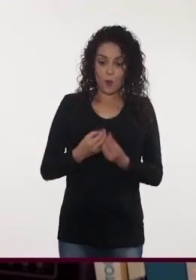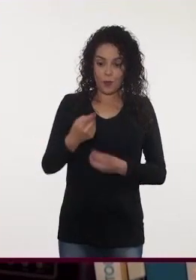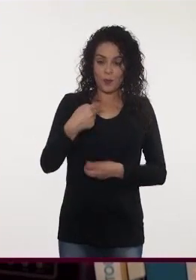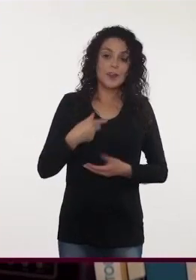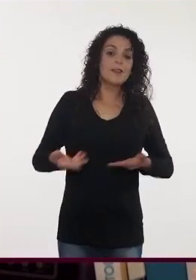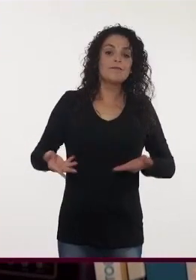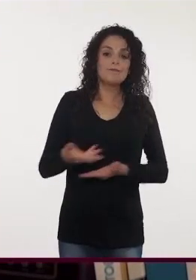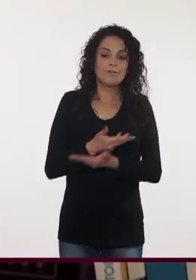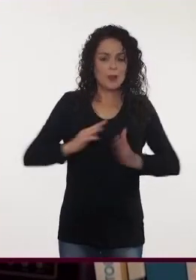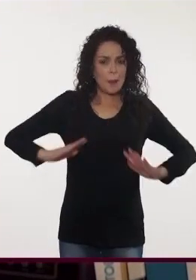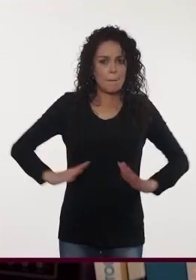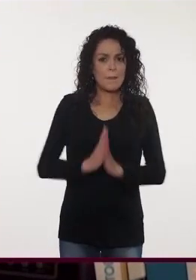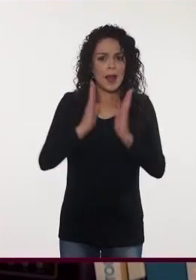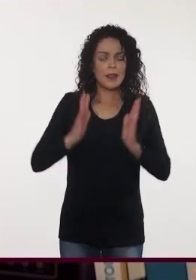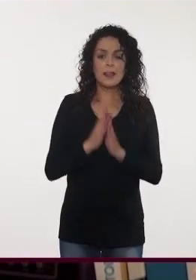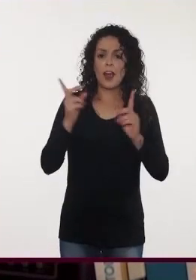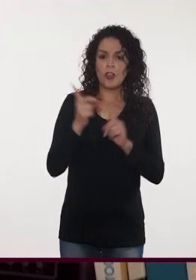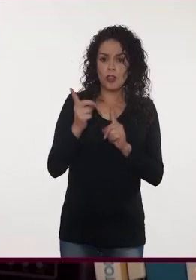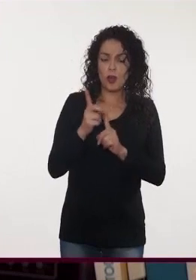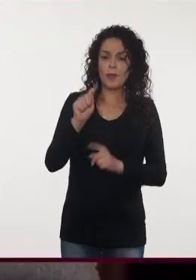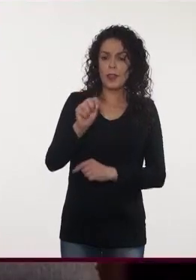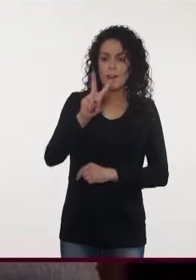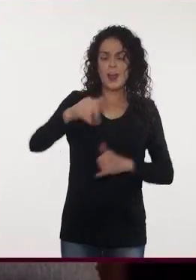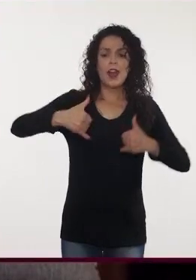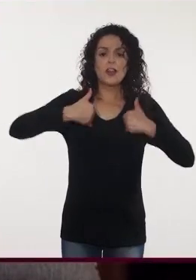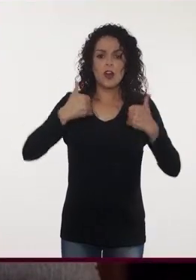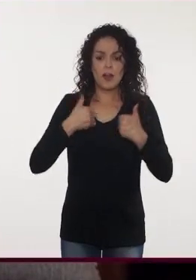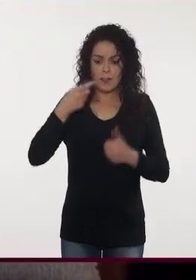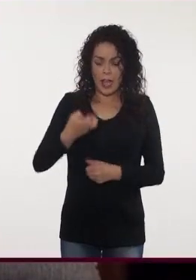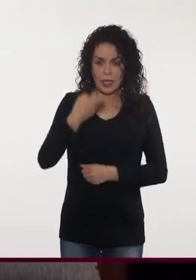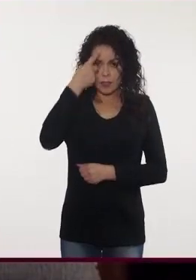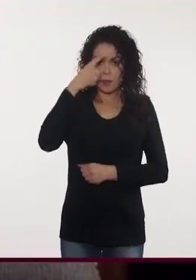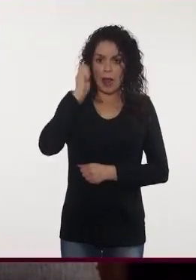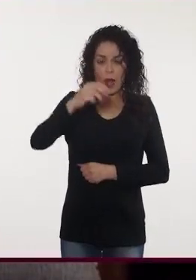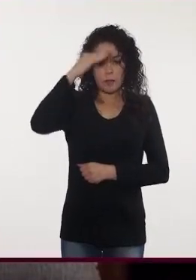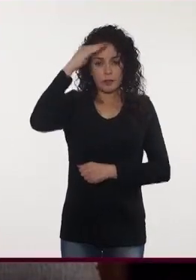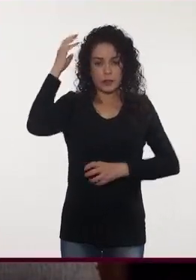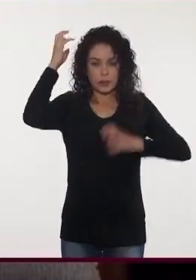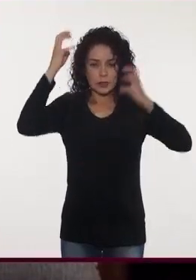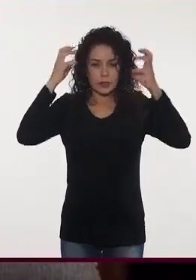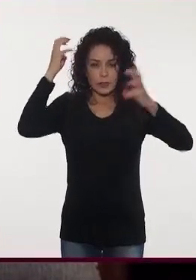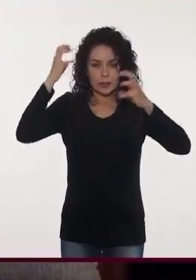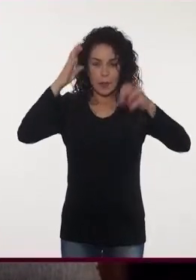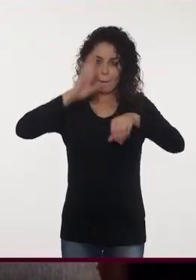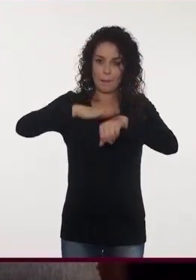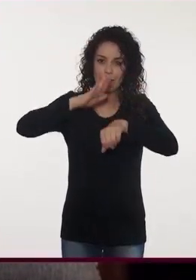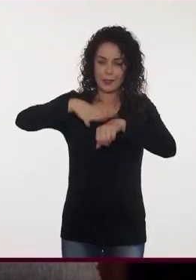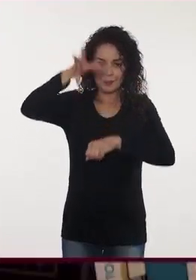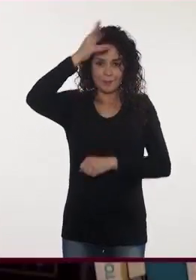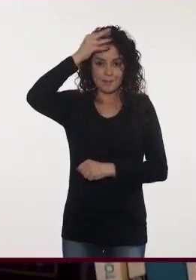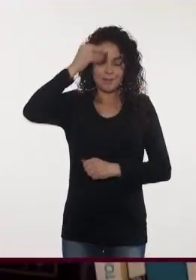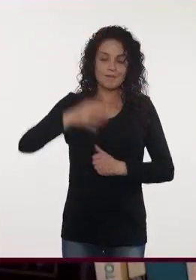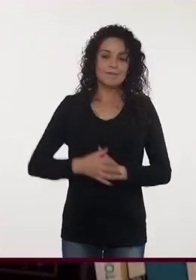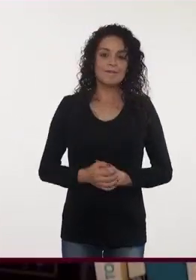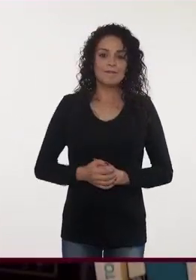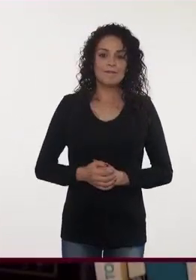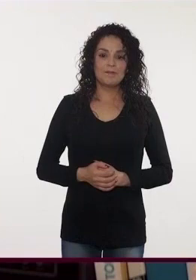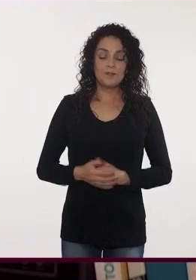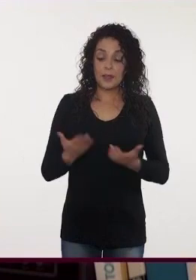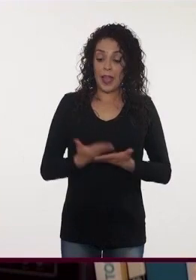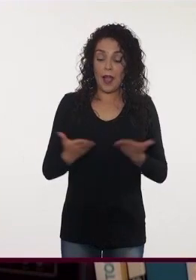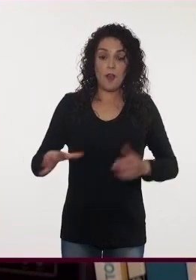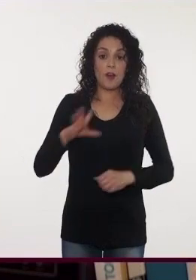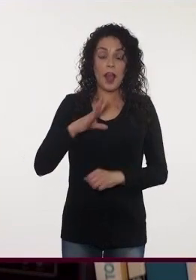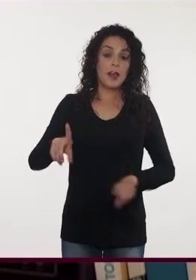ustedes. Participen en Jóvenes en TV, espacio de reflexión y construcción de conocimiento. En la